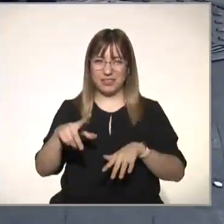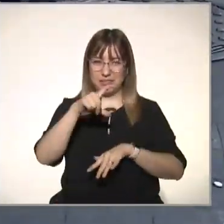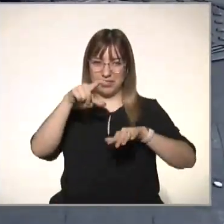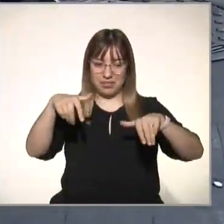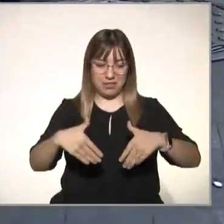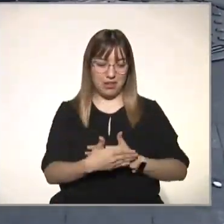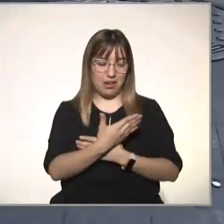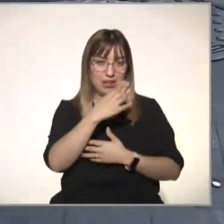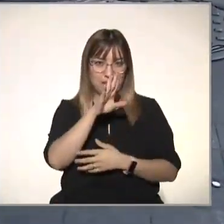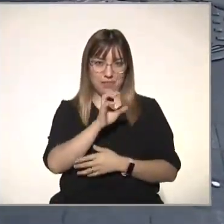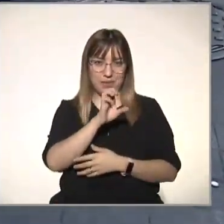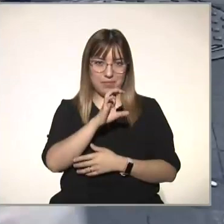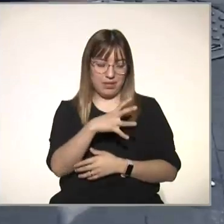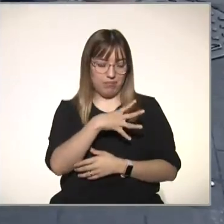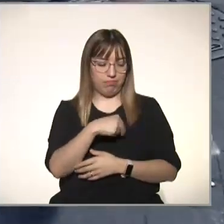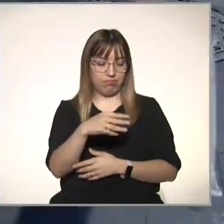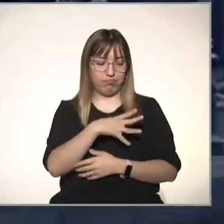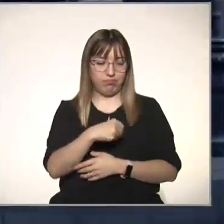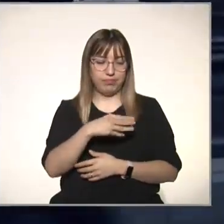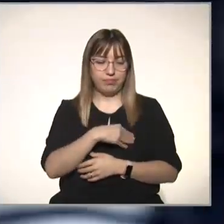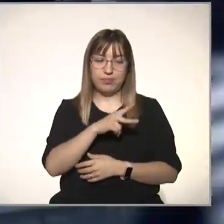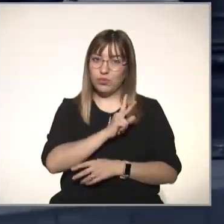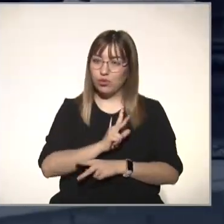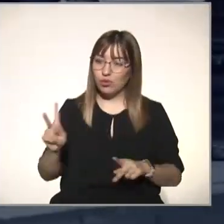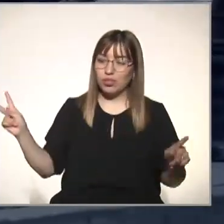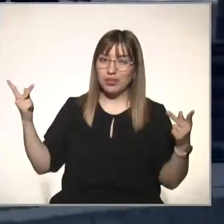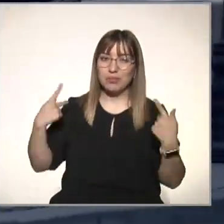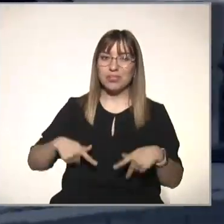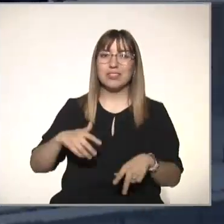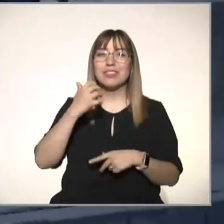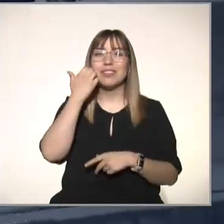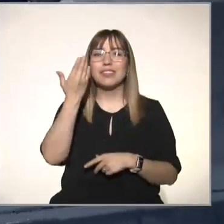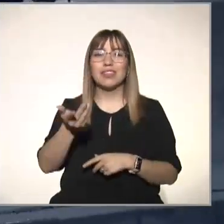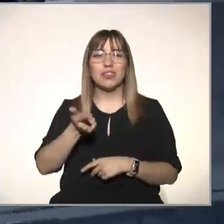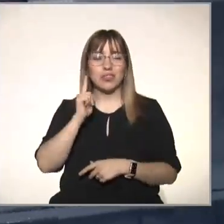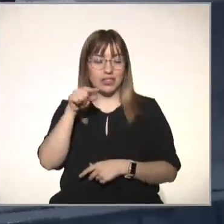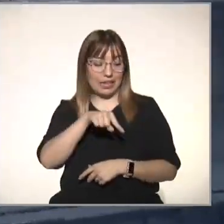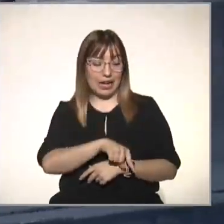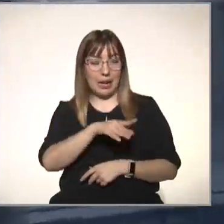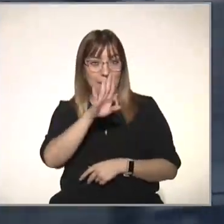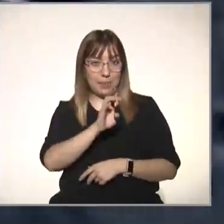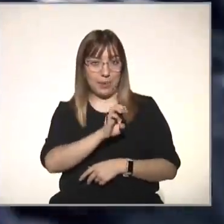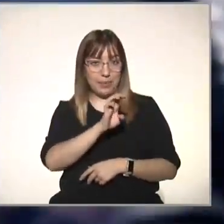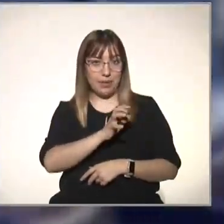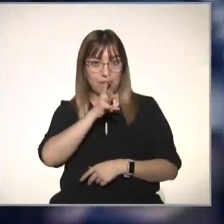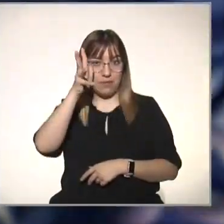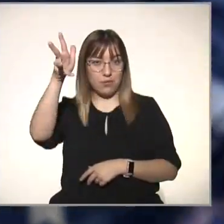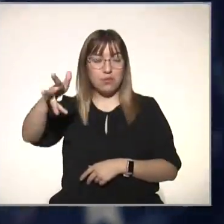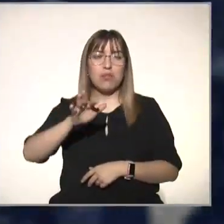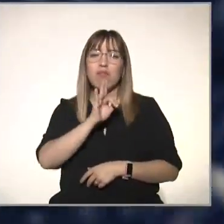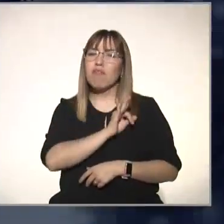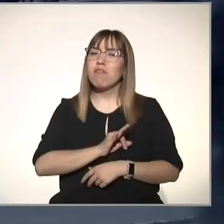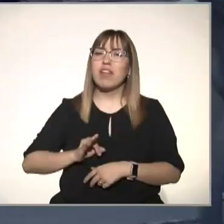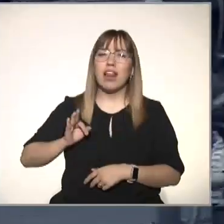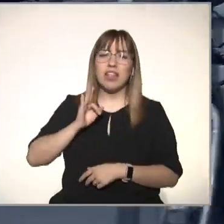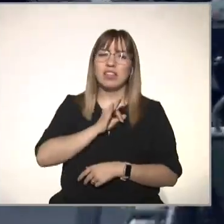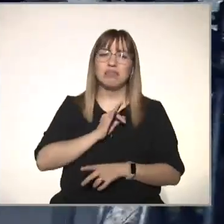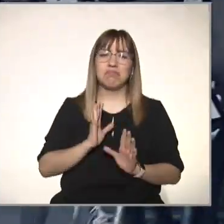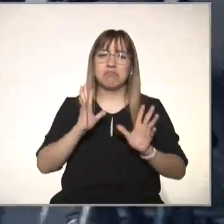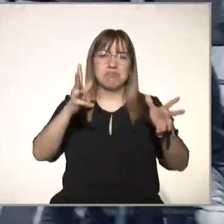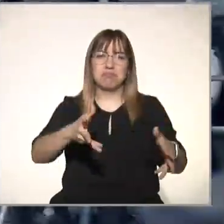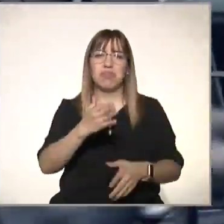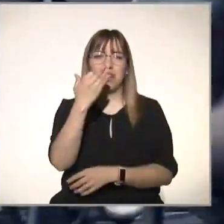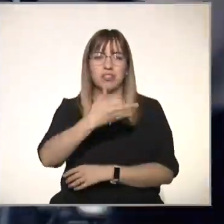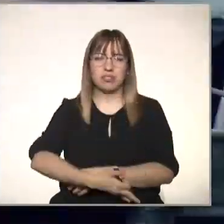que queremos y lo que ansiamos todos es que seamos felices y que seamos aceptados. Todos queremos que nos quieran tal